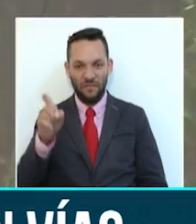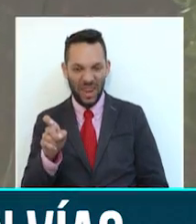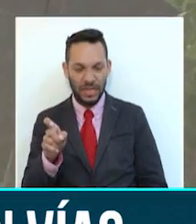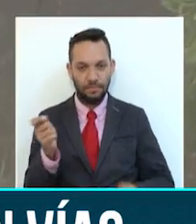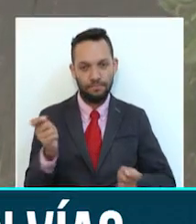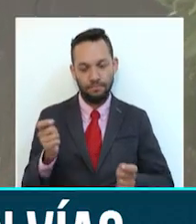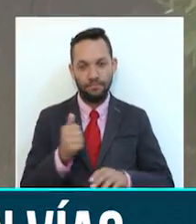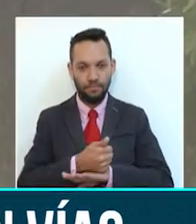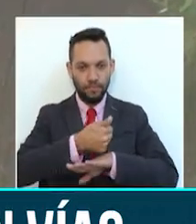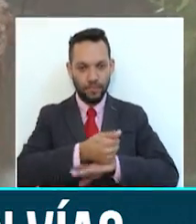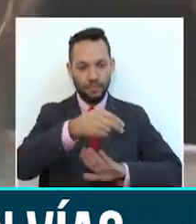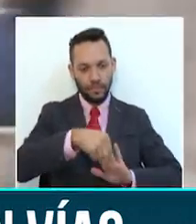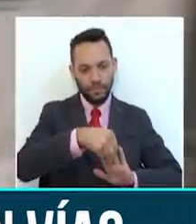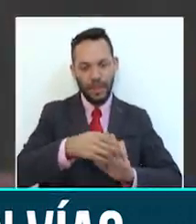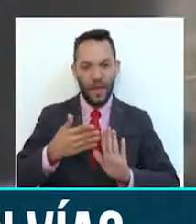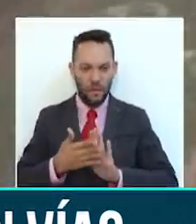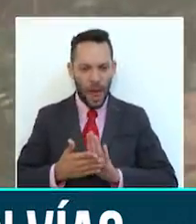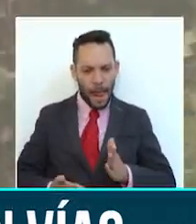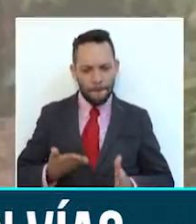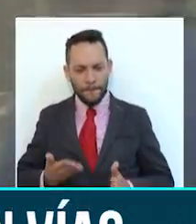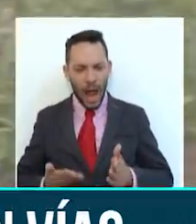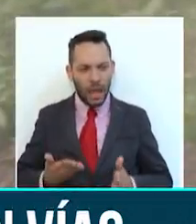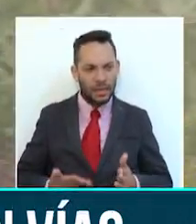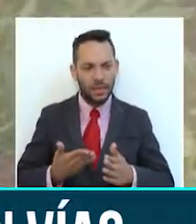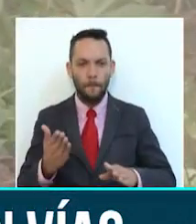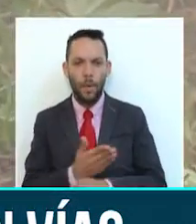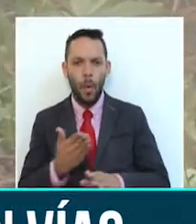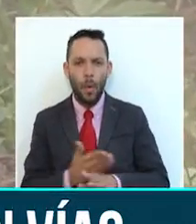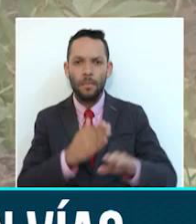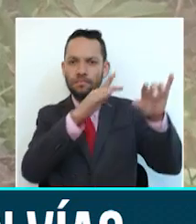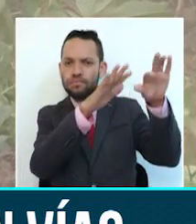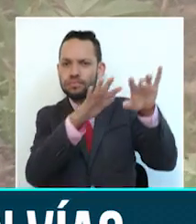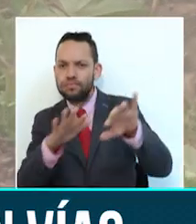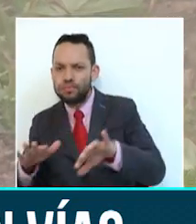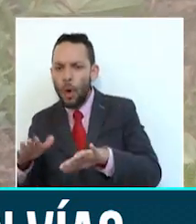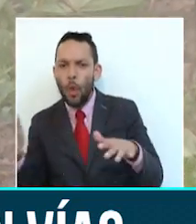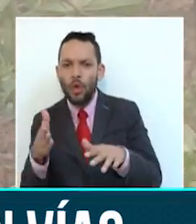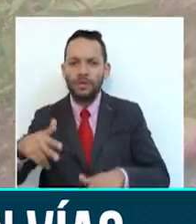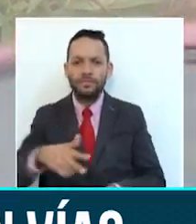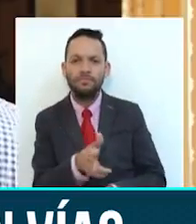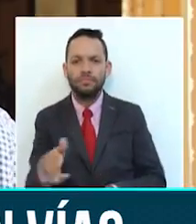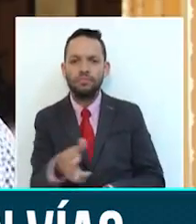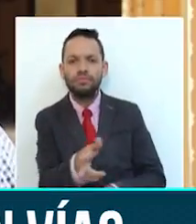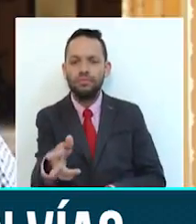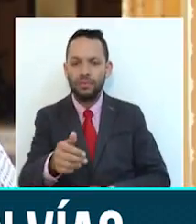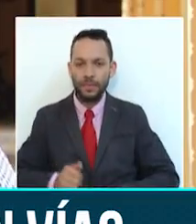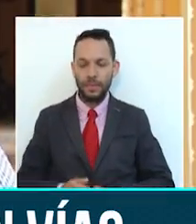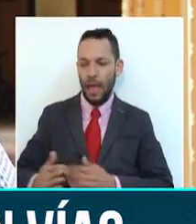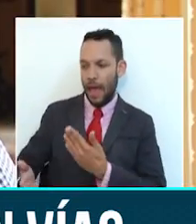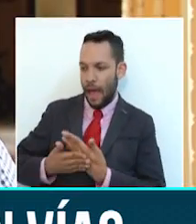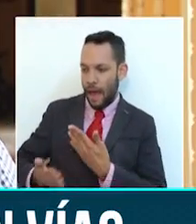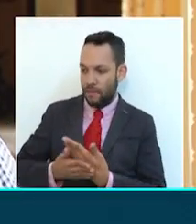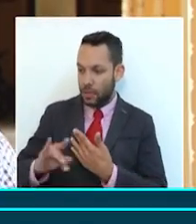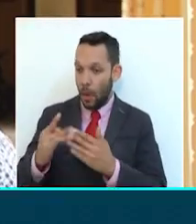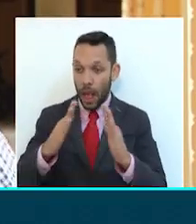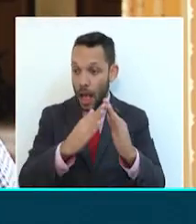Riesgo, entregó el balance de las afectaciones del fin de semana en el departamento, que especialmente se concentraron en las vías. No, hasta el momento no tenemos reporte de afectación